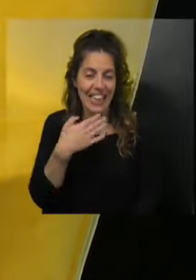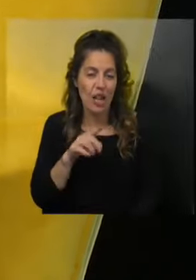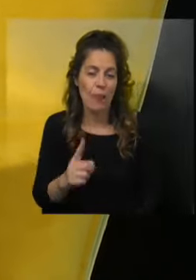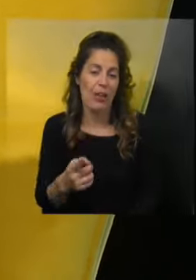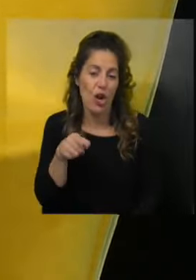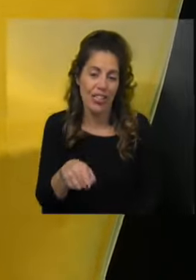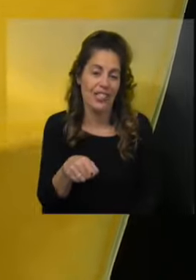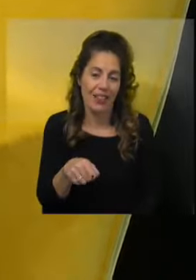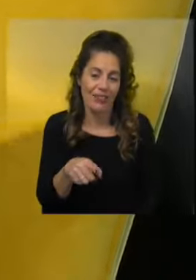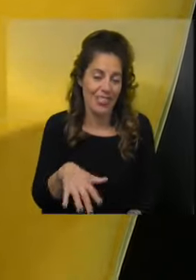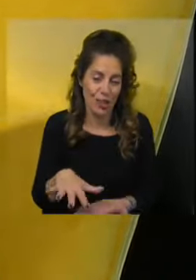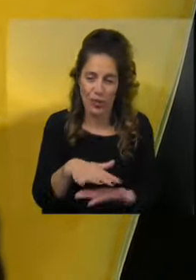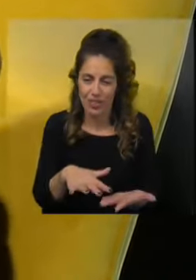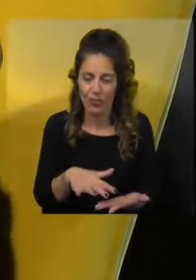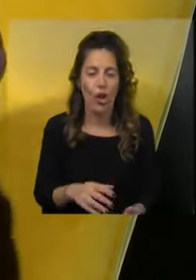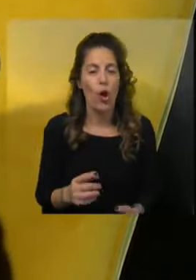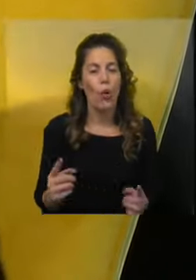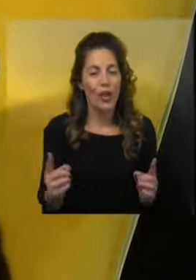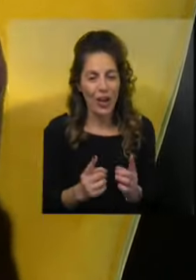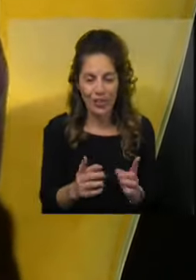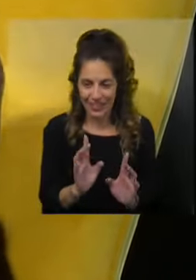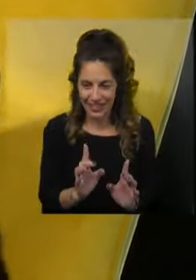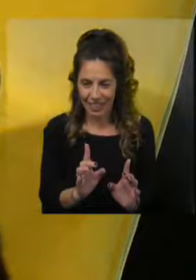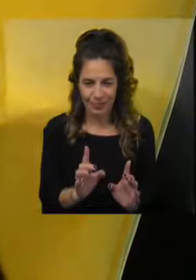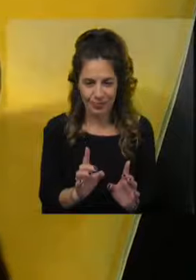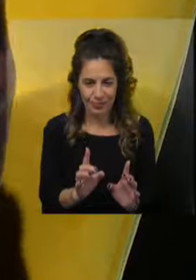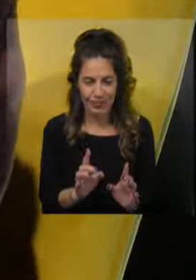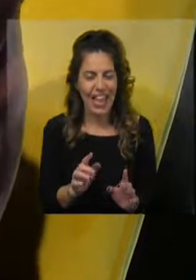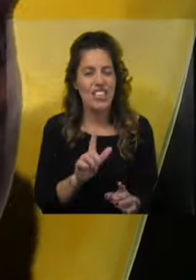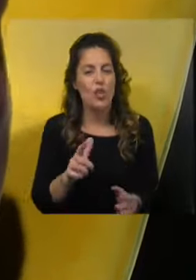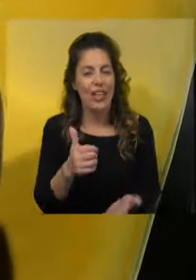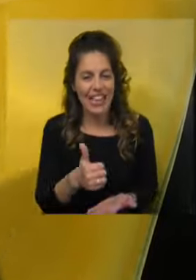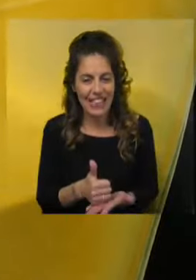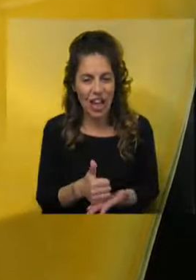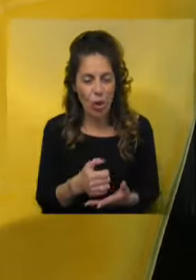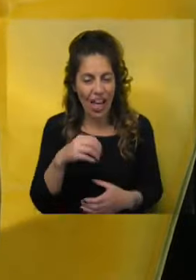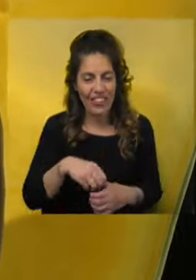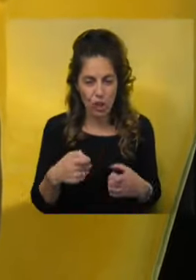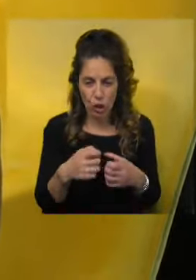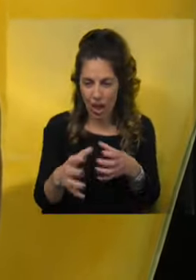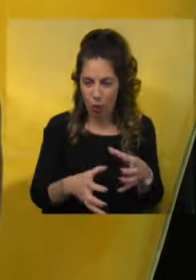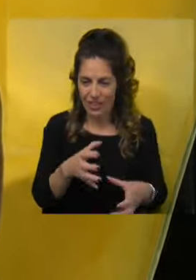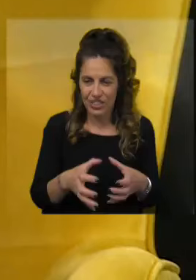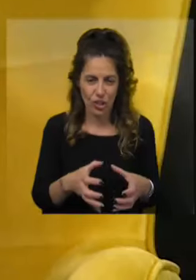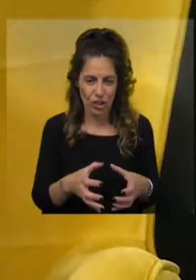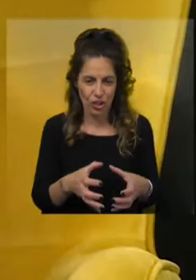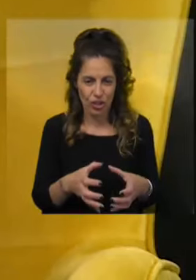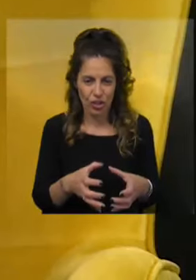eh me queda una cortita no qui pero si no hubiese estado en la coalición